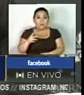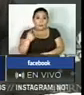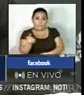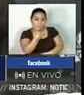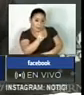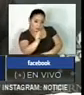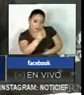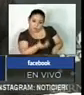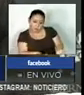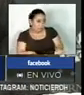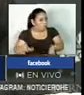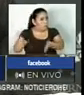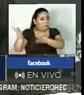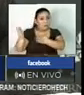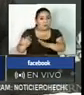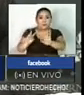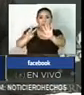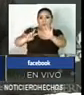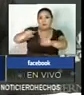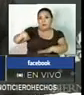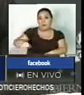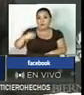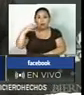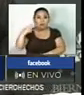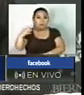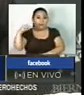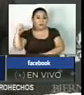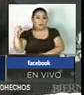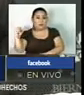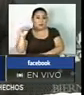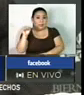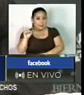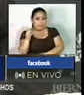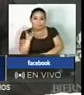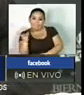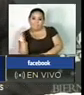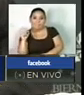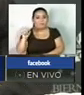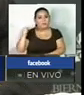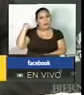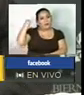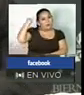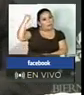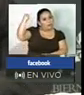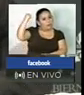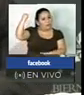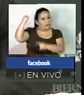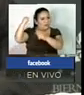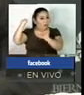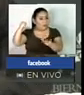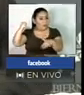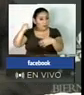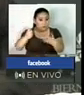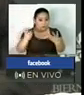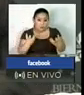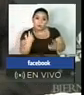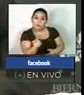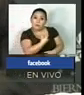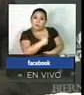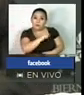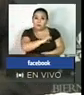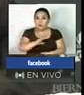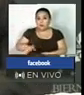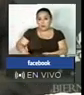7.000 salvadoreños. Esto es importantísimo, una cantidad de salvadoreños que han sido